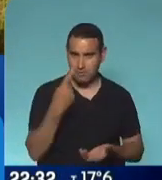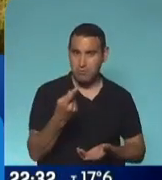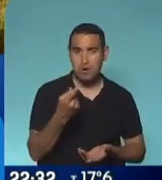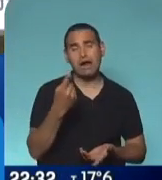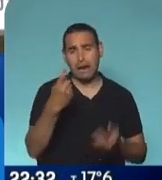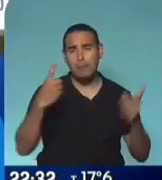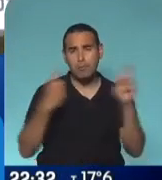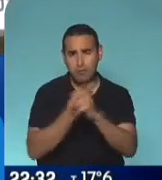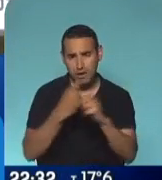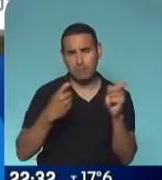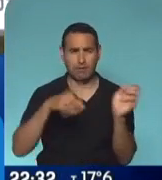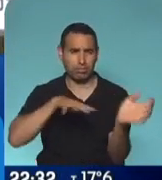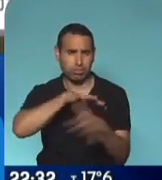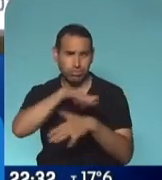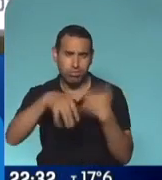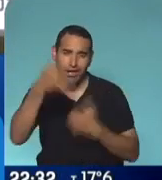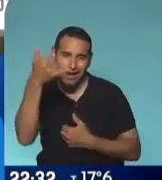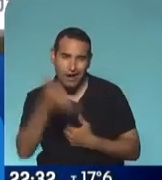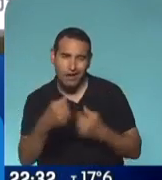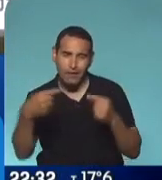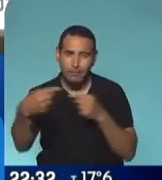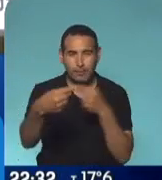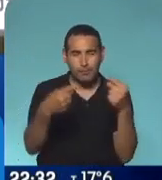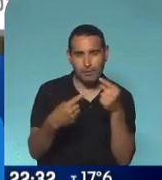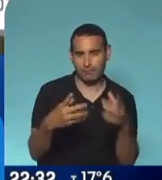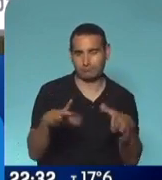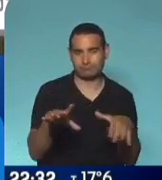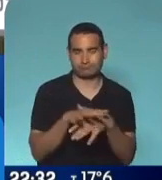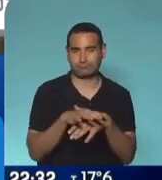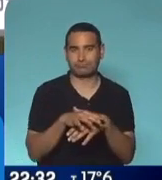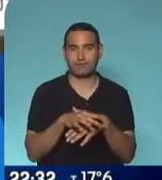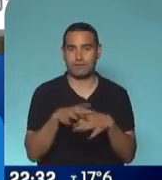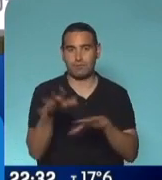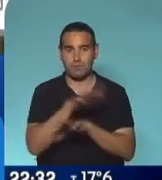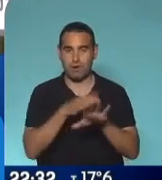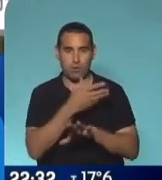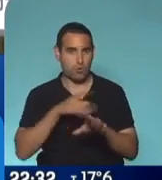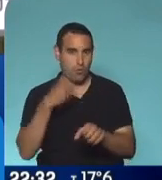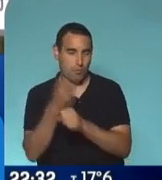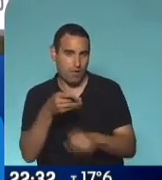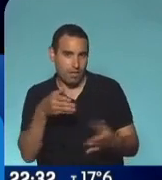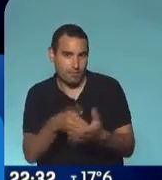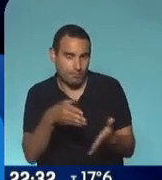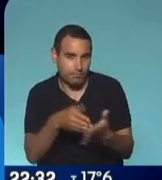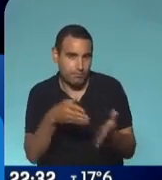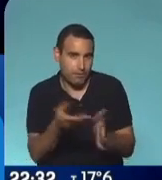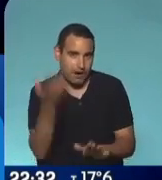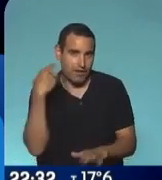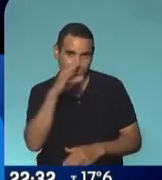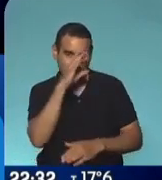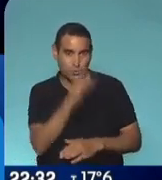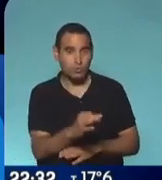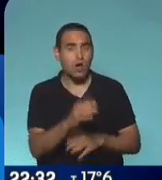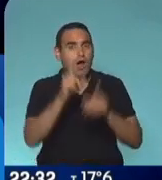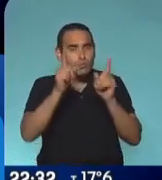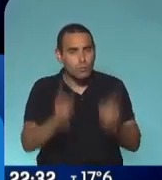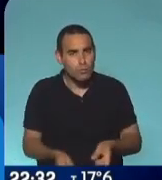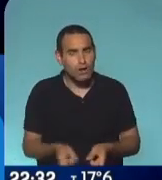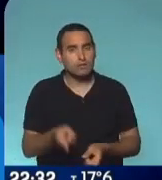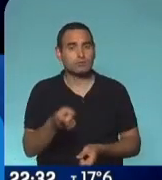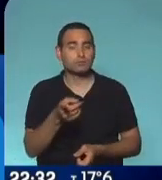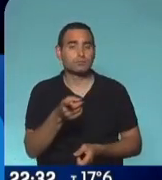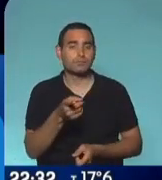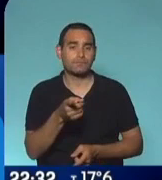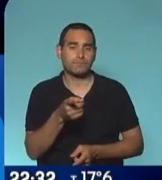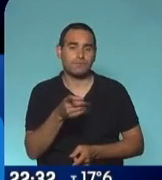allá de esta situación insólita de bloqueo, inaudita, digamos, sin antecedentes de bloqueo político, que